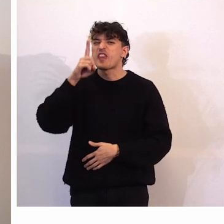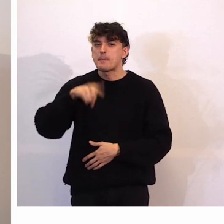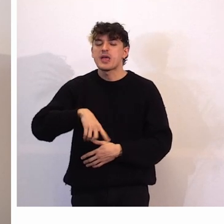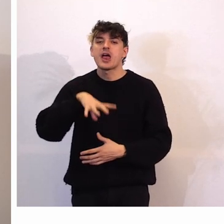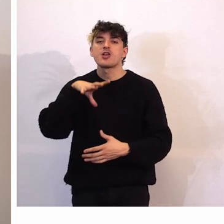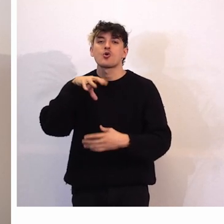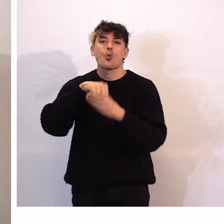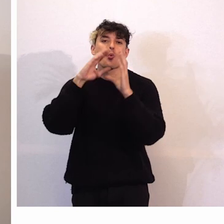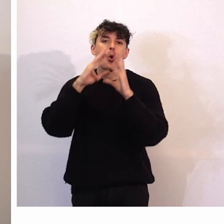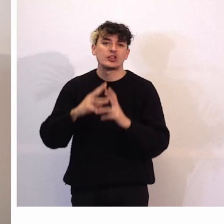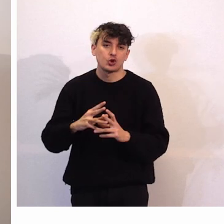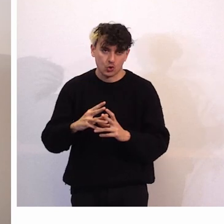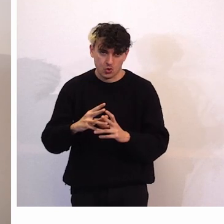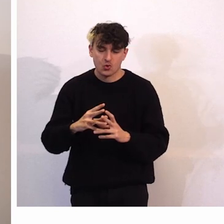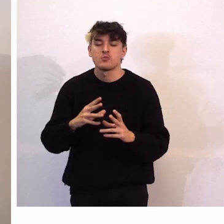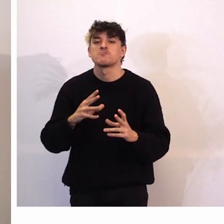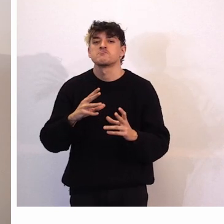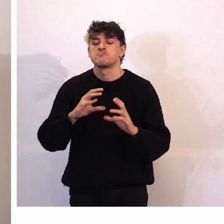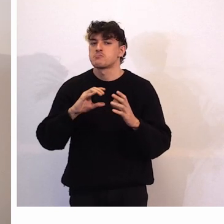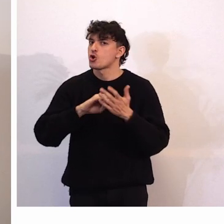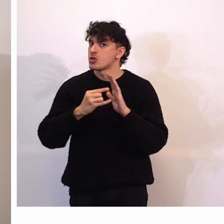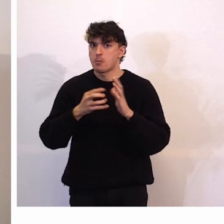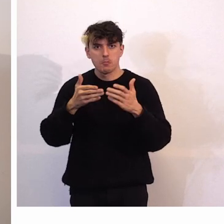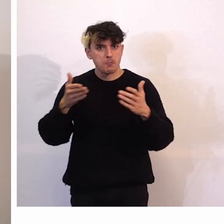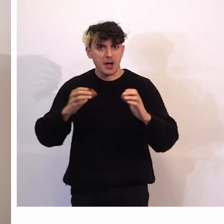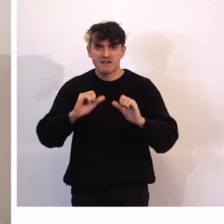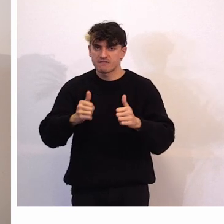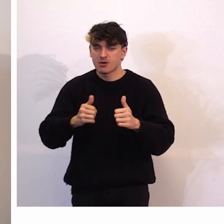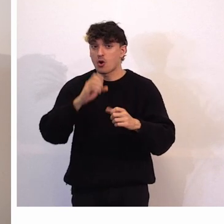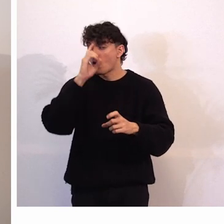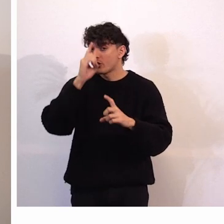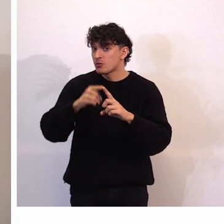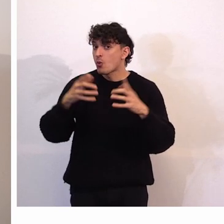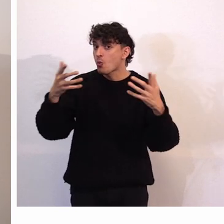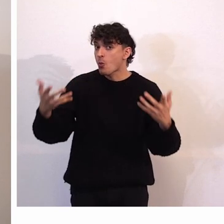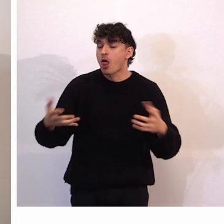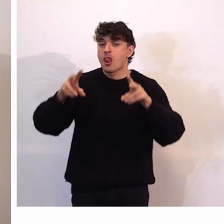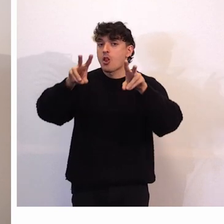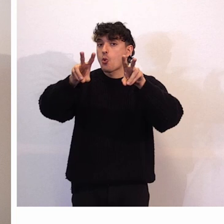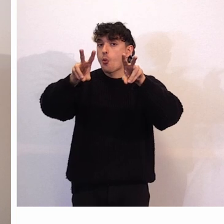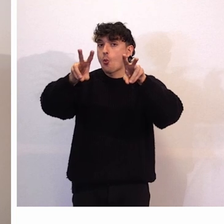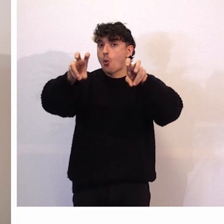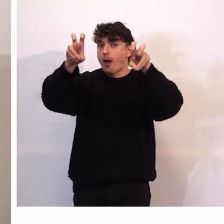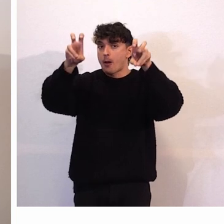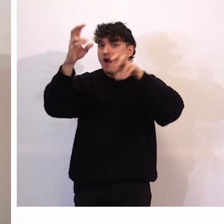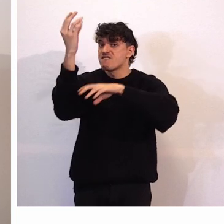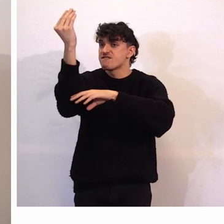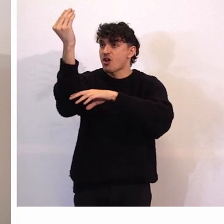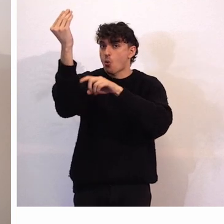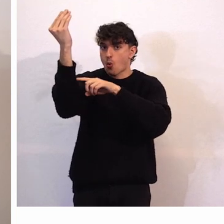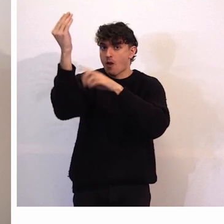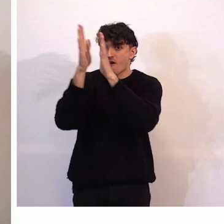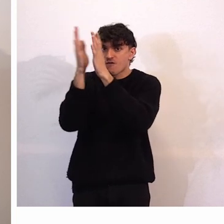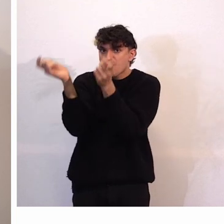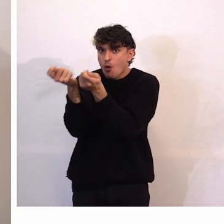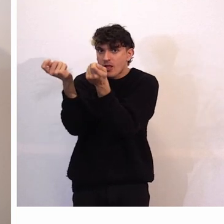que buscaba fomentar una nueva figura en todas las entidades que